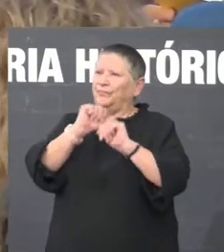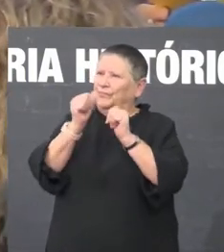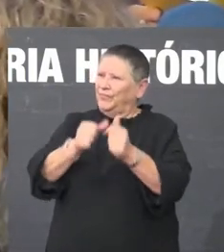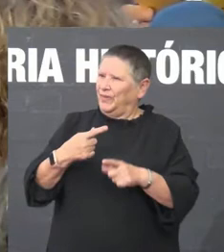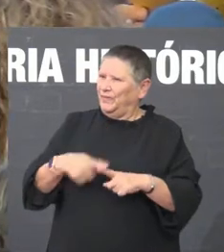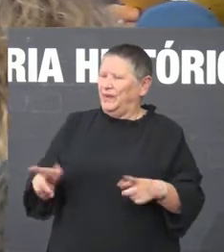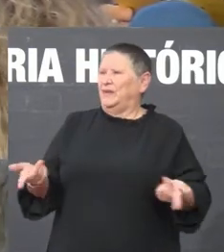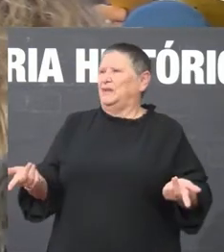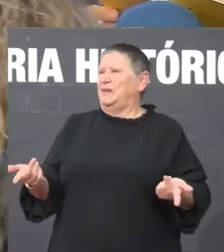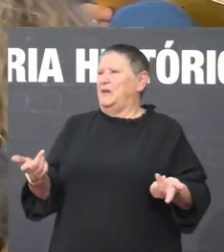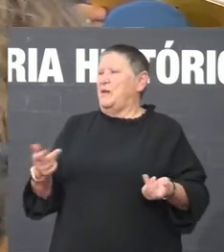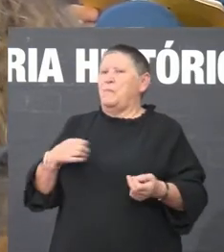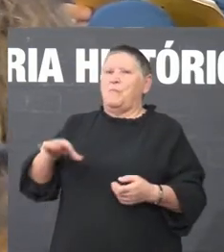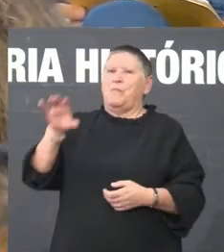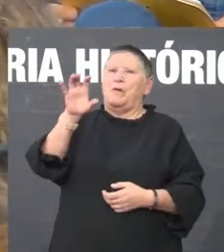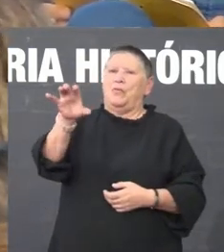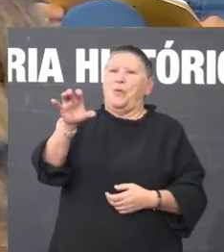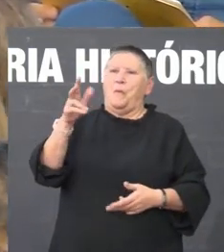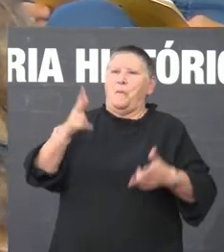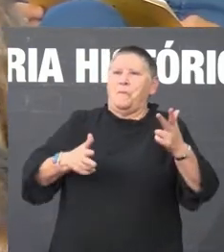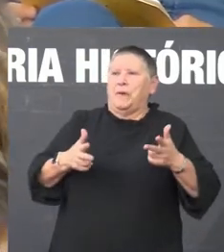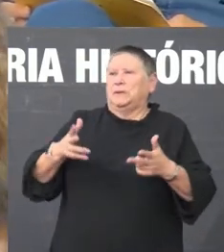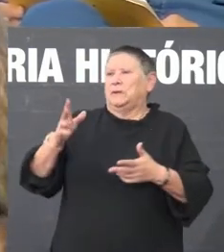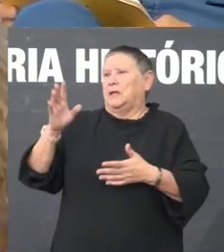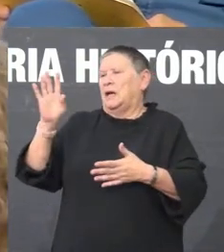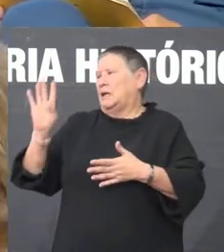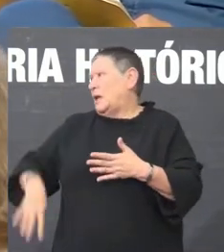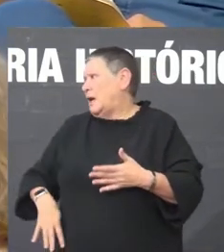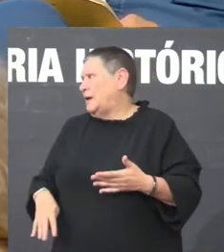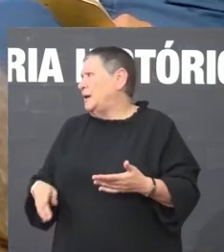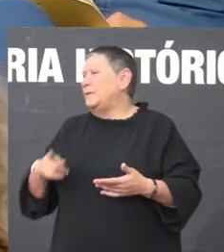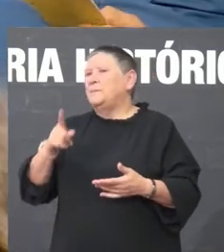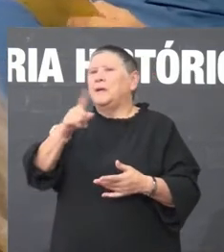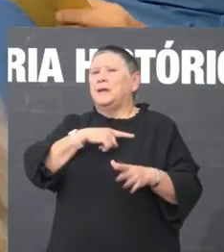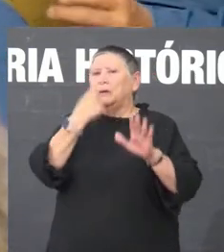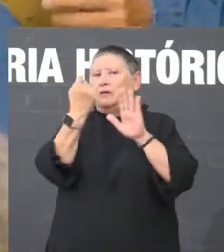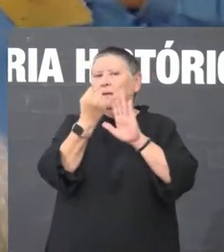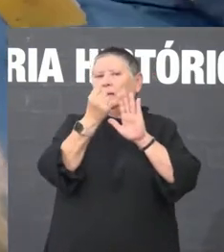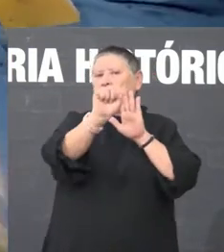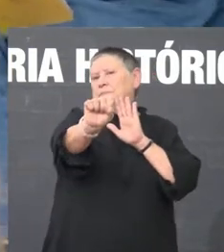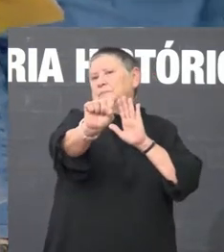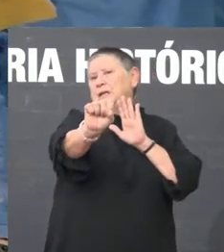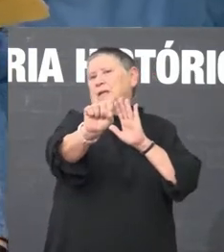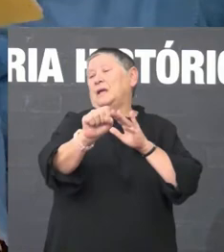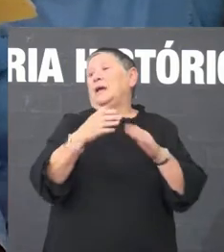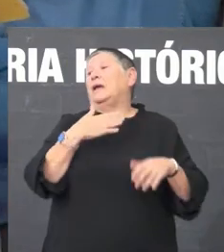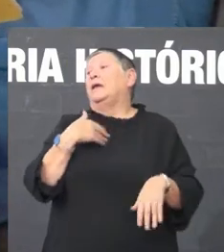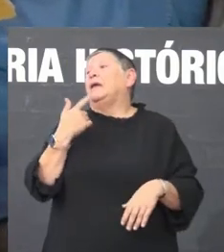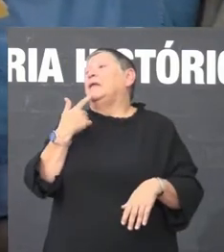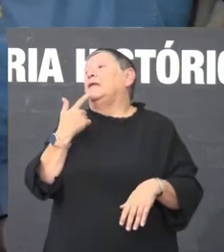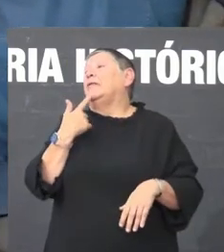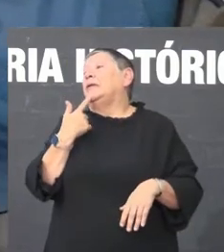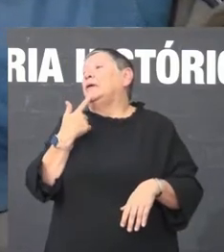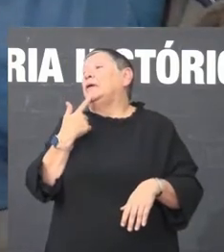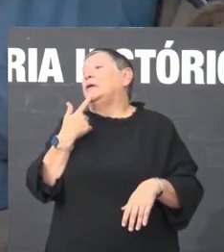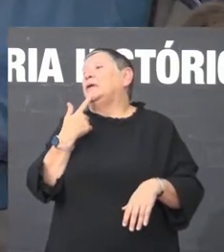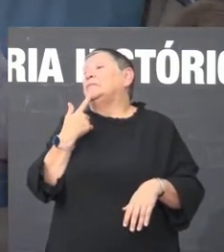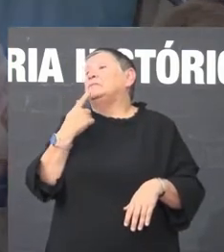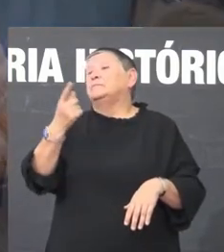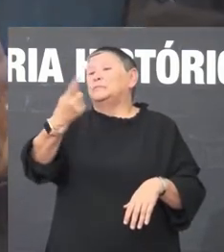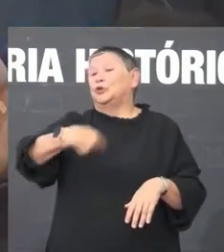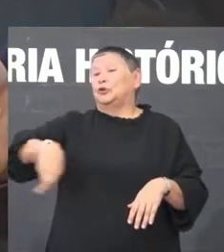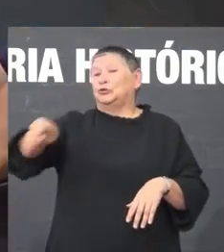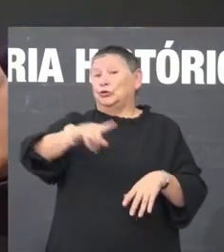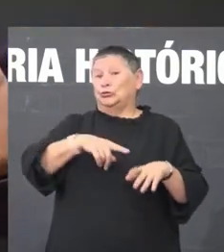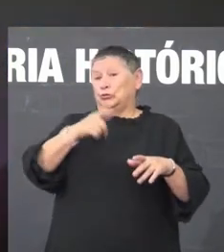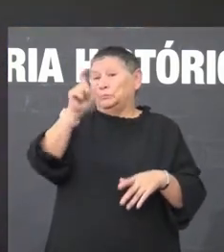nación vasca, o catalana, o gallega. Pero no, ha dado la espalda a los españoles, porque los demás es que son ciudadanos de